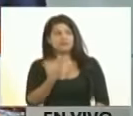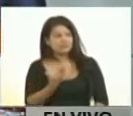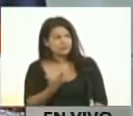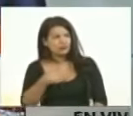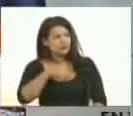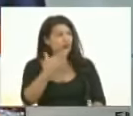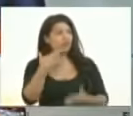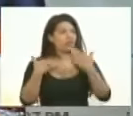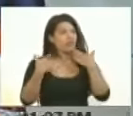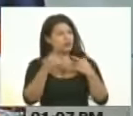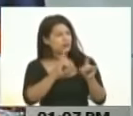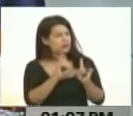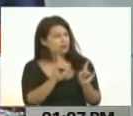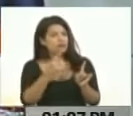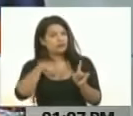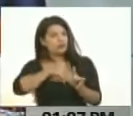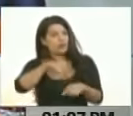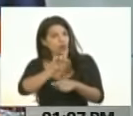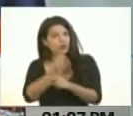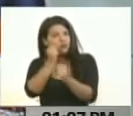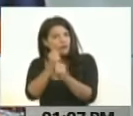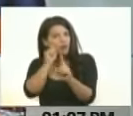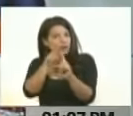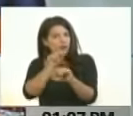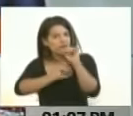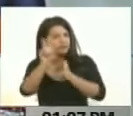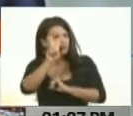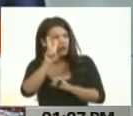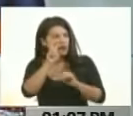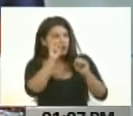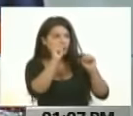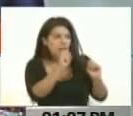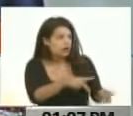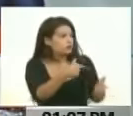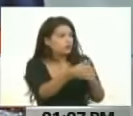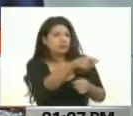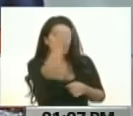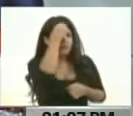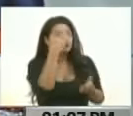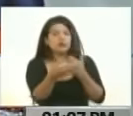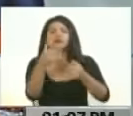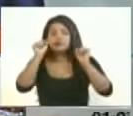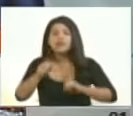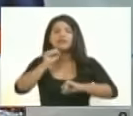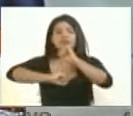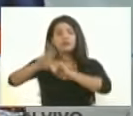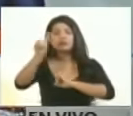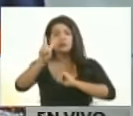arrogantes. Y vamos a defender a Venezuela hasta con la última gota de sangre que corra por nuestras venas.